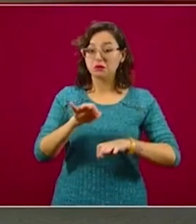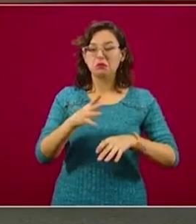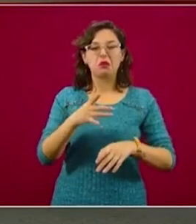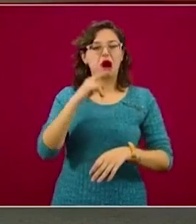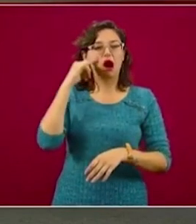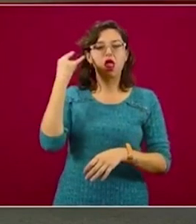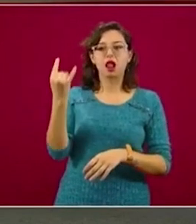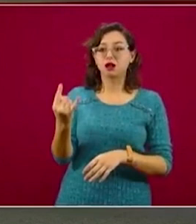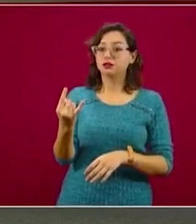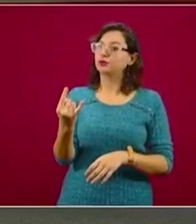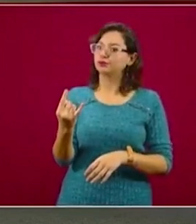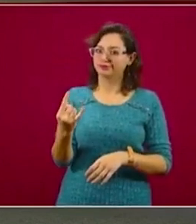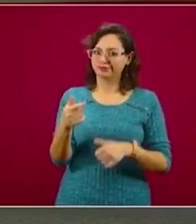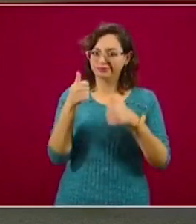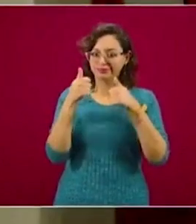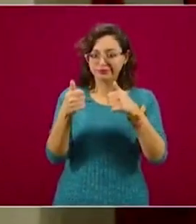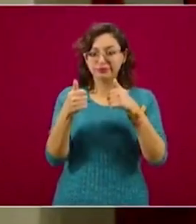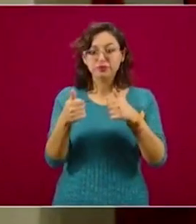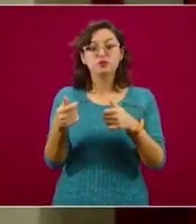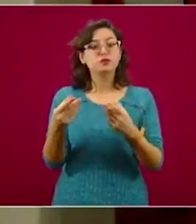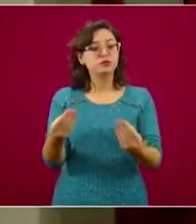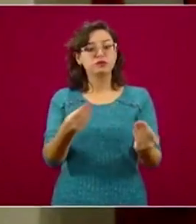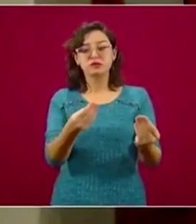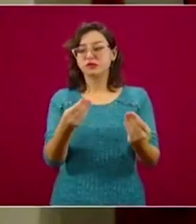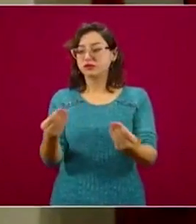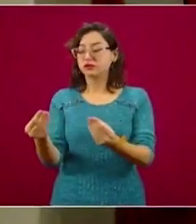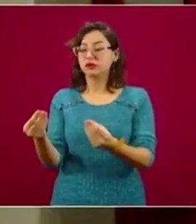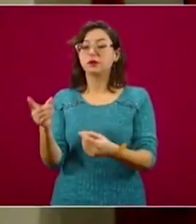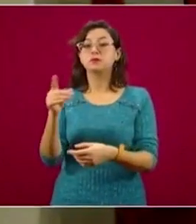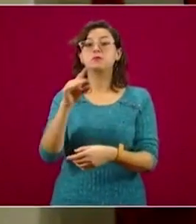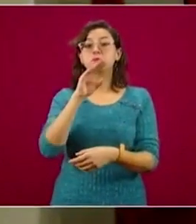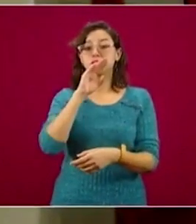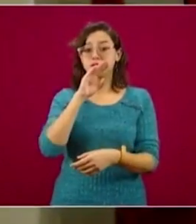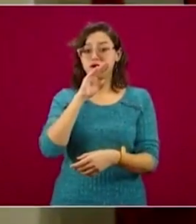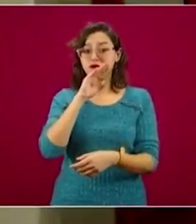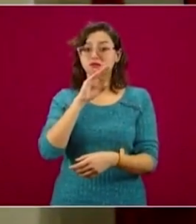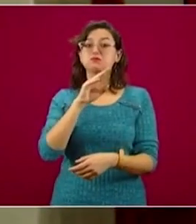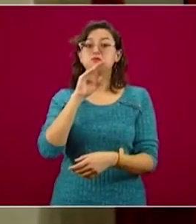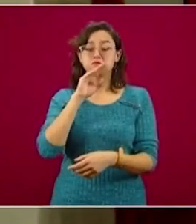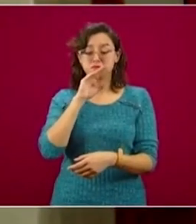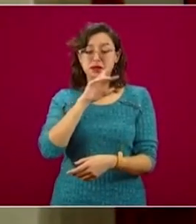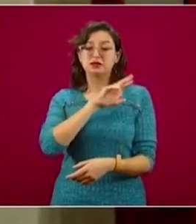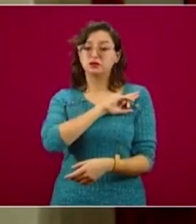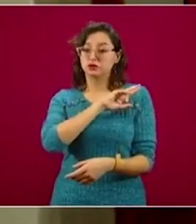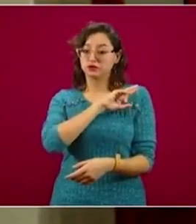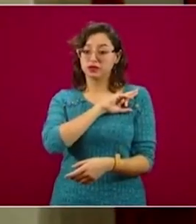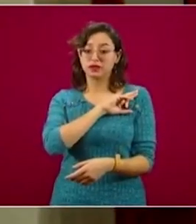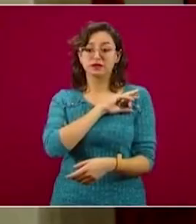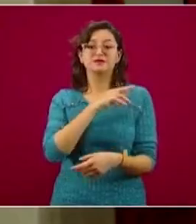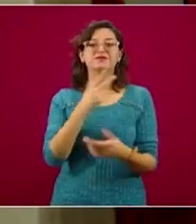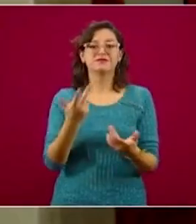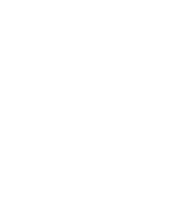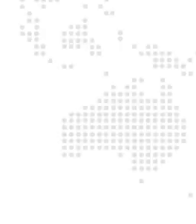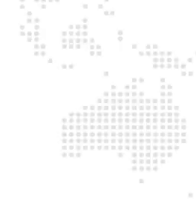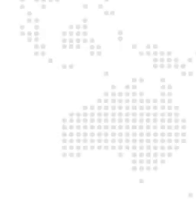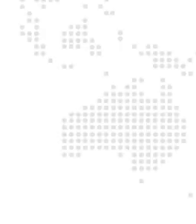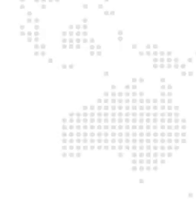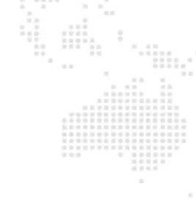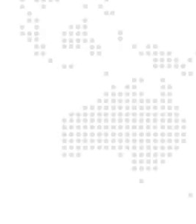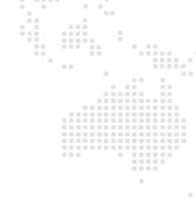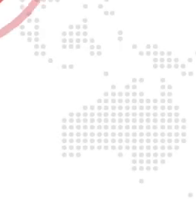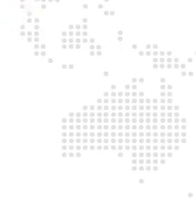son madres, madres solteras también, y por eso es que hoy queremos también ayudarlas a ellas.